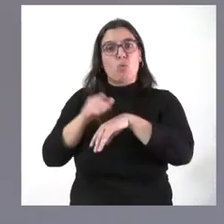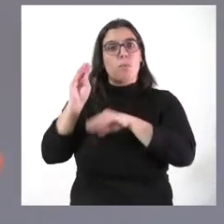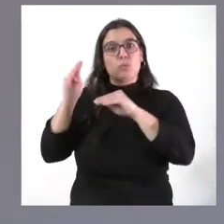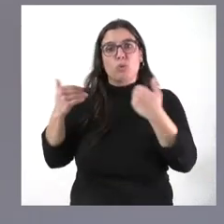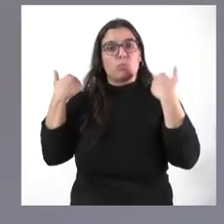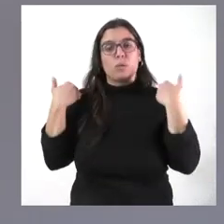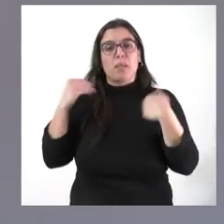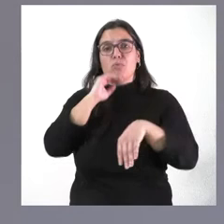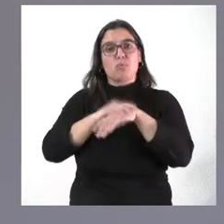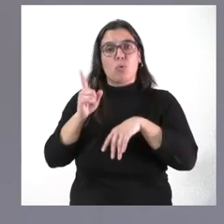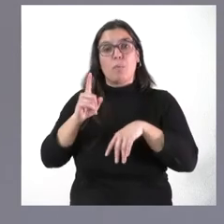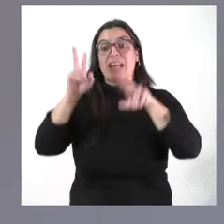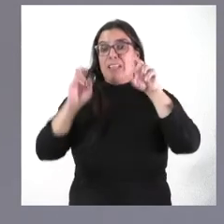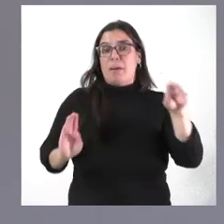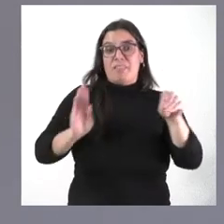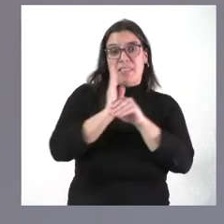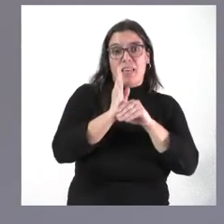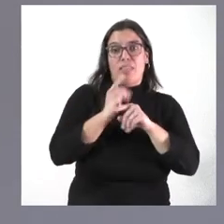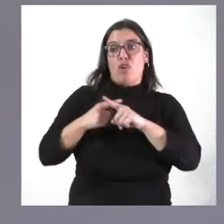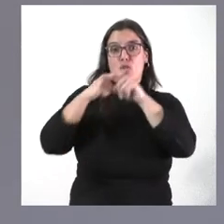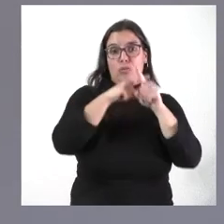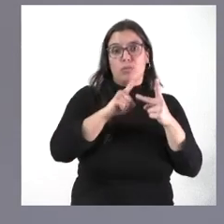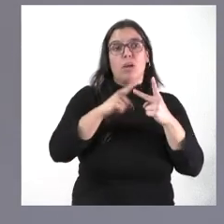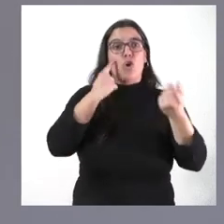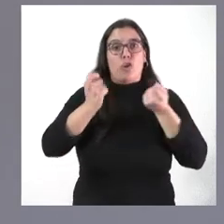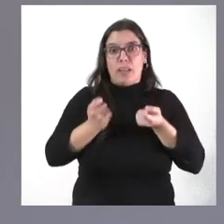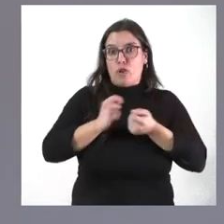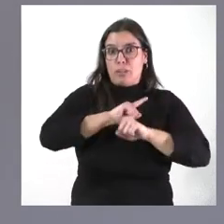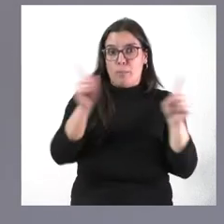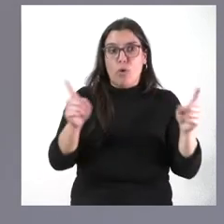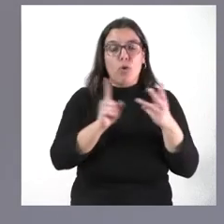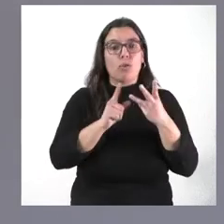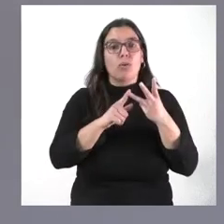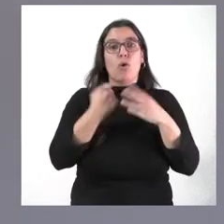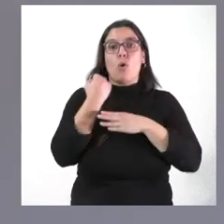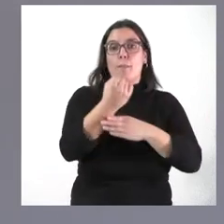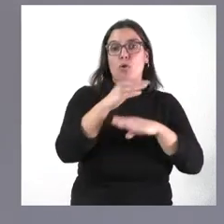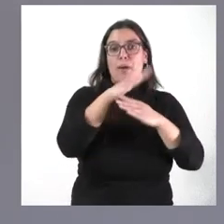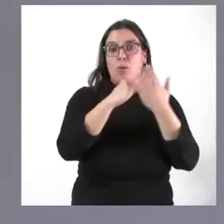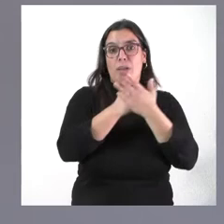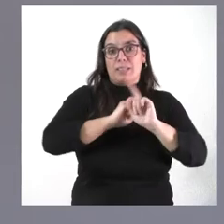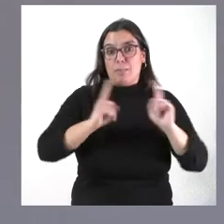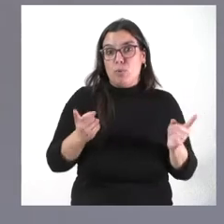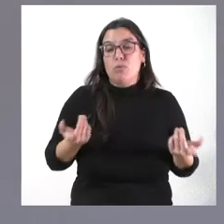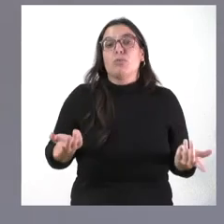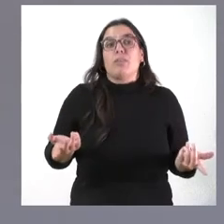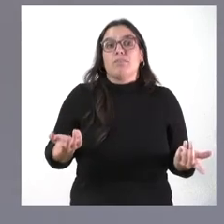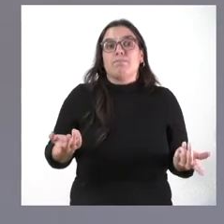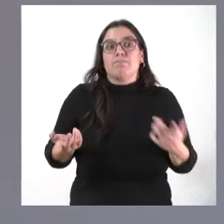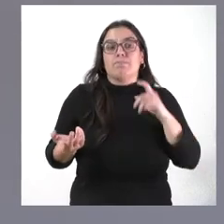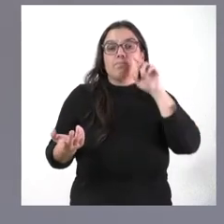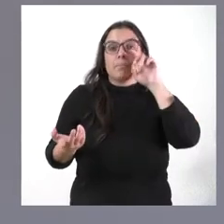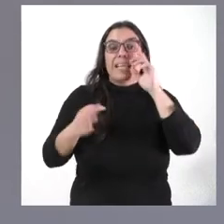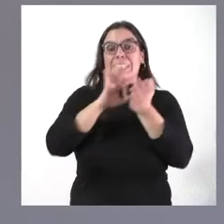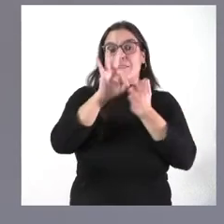las ejercen en financiación autonómica no las ejercen en materia de coordinación no las ejercen en materia de apoyo las comunidades autónomas y por tanto el que estos